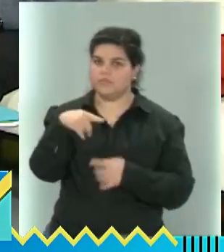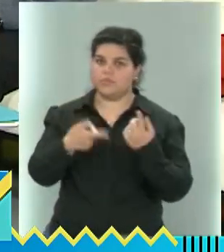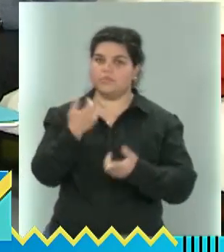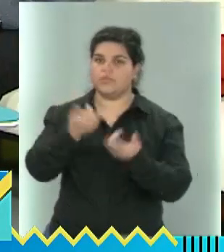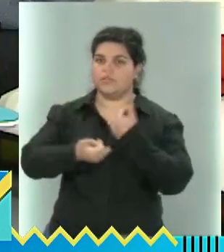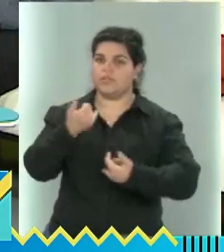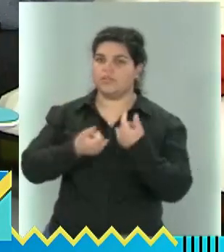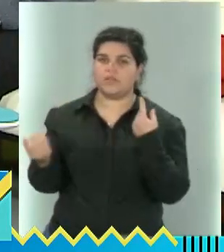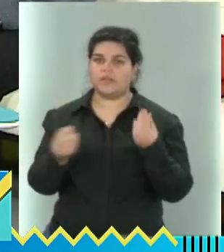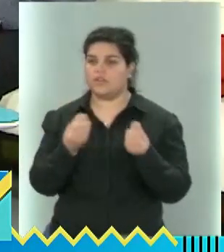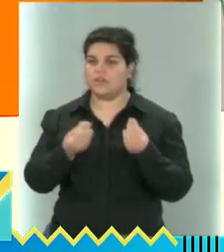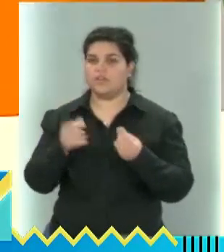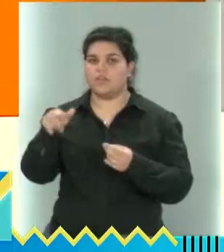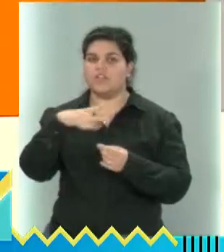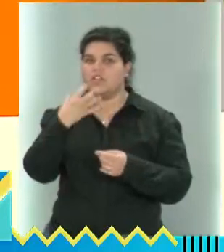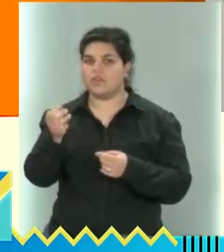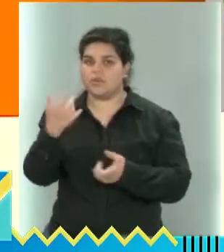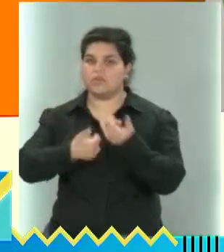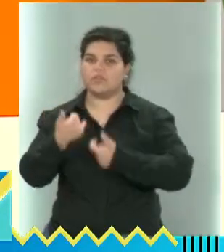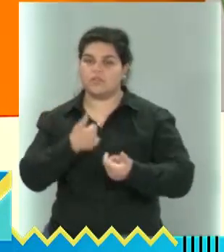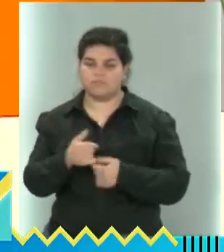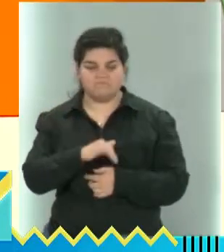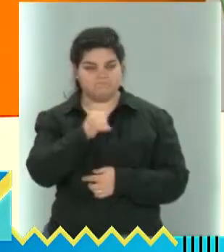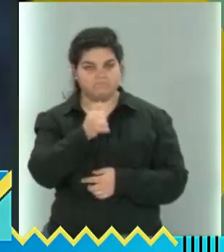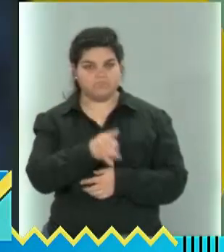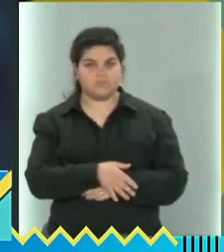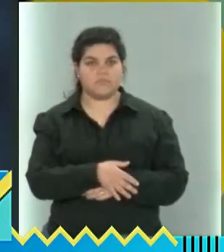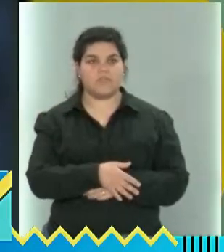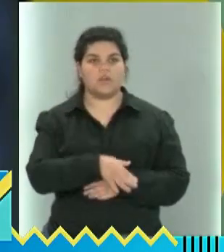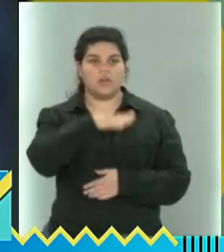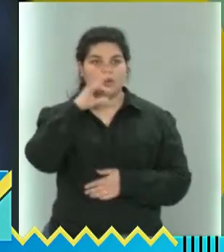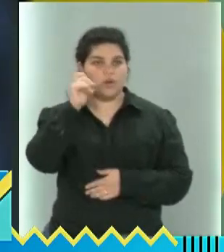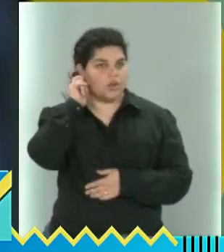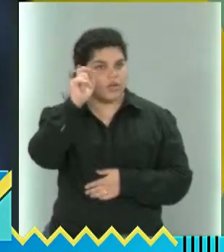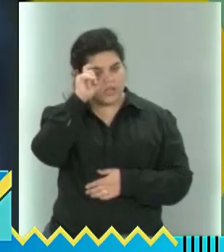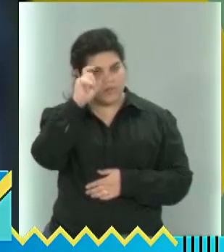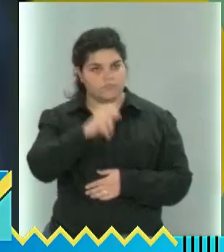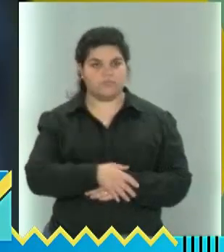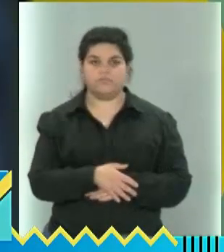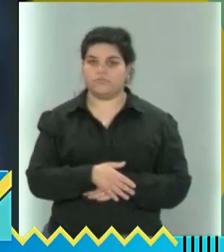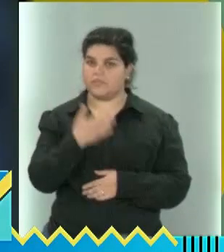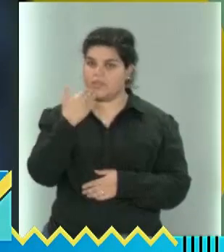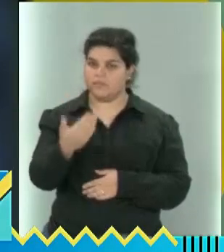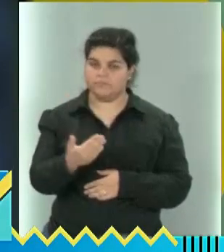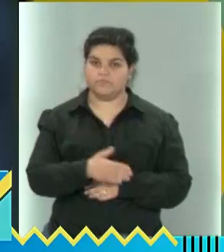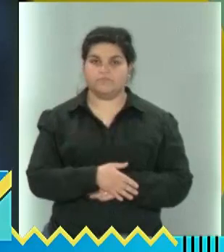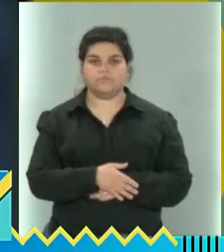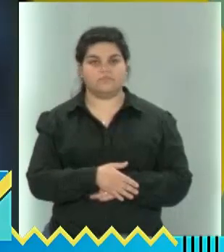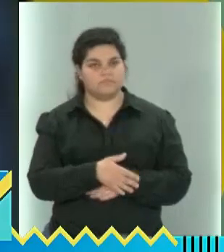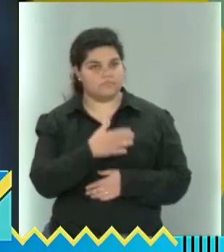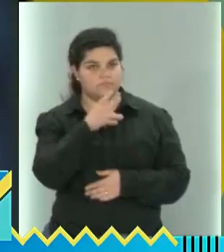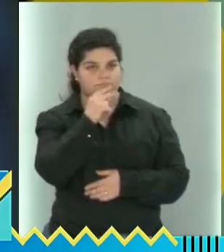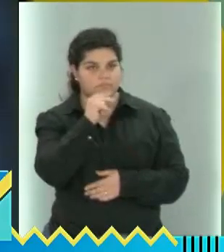escuchar qué se dice desde ahí. Muchas gracias. También está con nosotros Jorge Fuentes. Muchas gracias, Jorge. Gracias. También padre